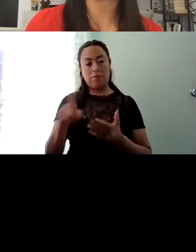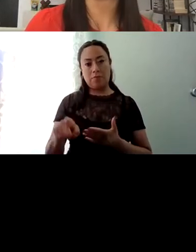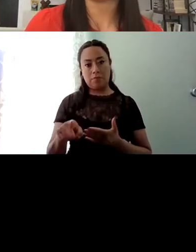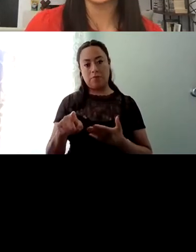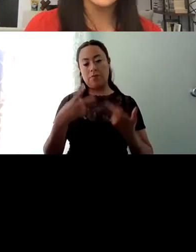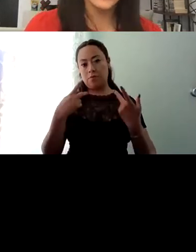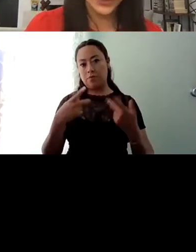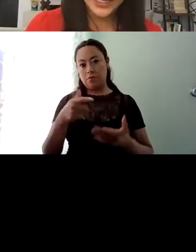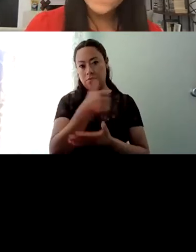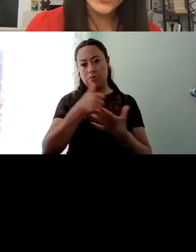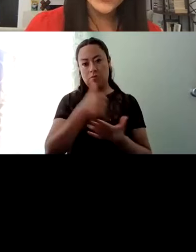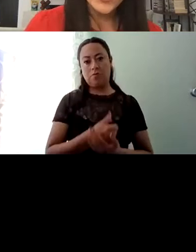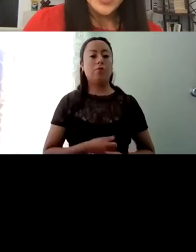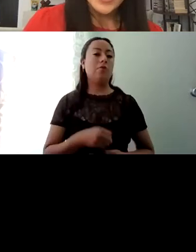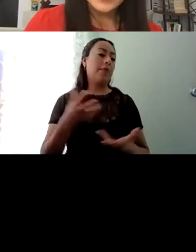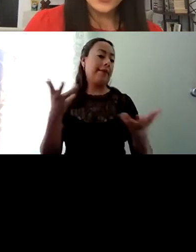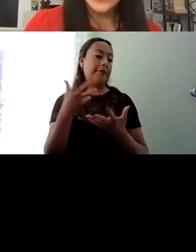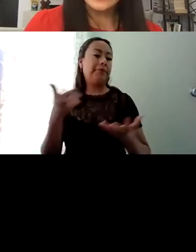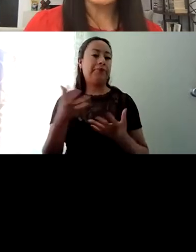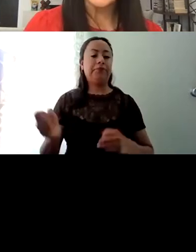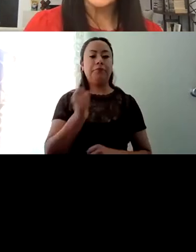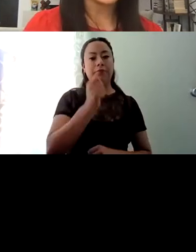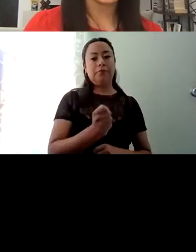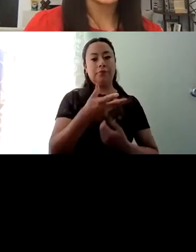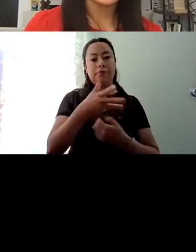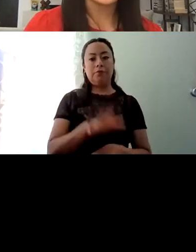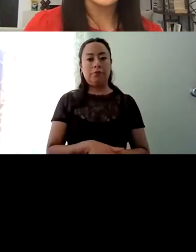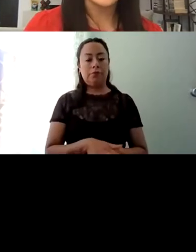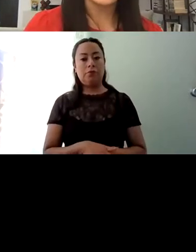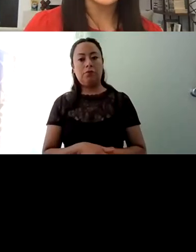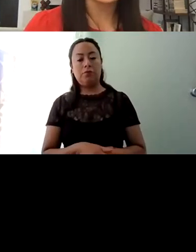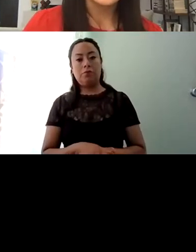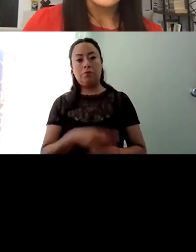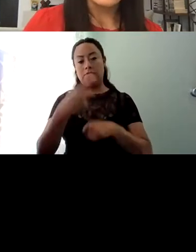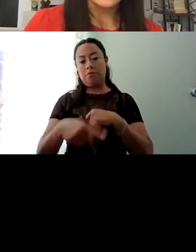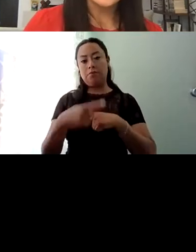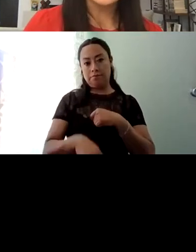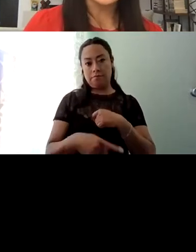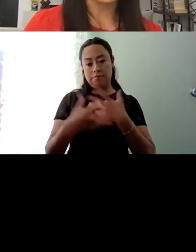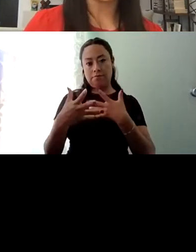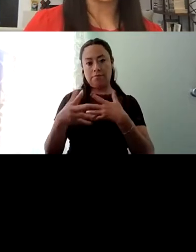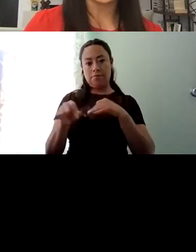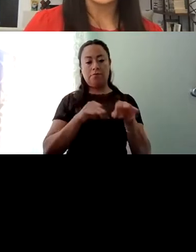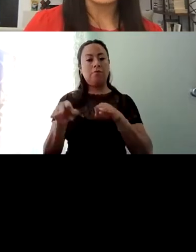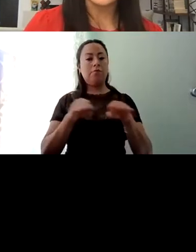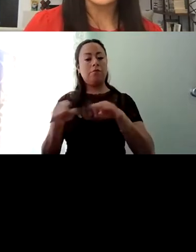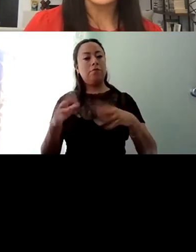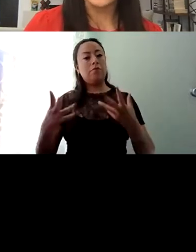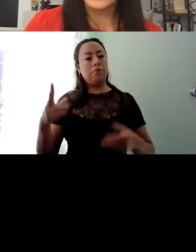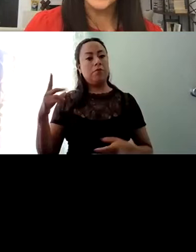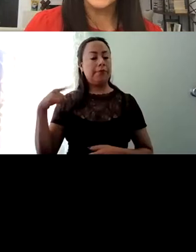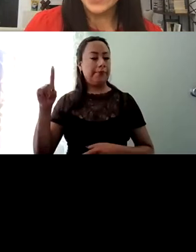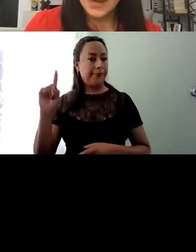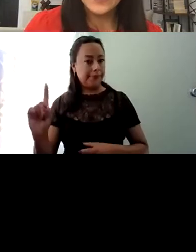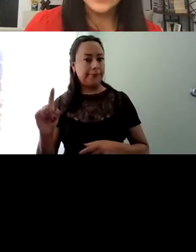hacer posicionamientos, por ejemplo, sobre la vulnerabilidad de los trabajadores voluntarios del Servicio Público de Limpieza de la